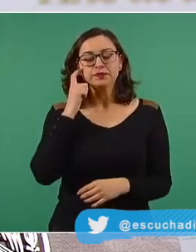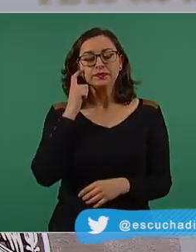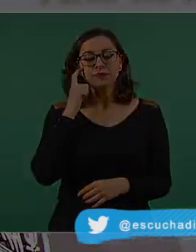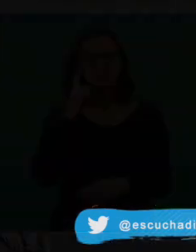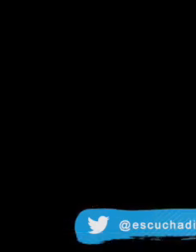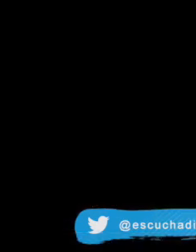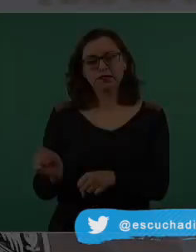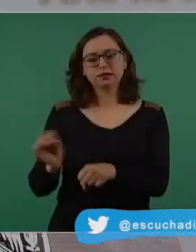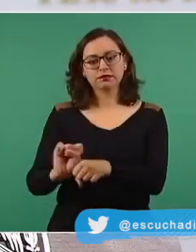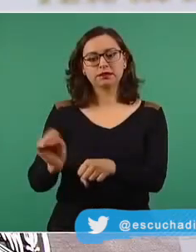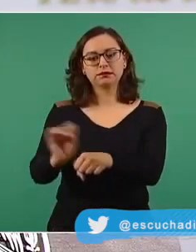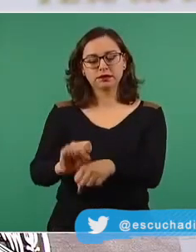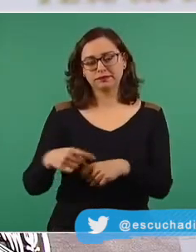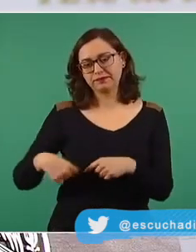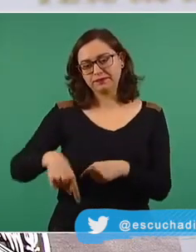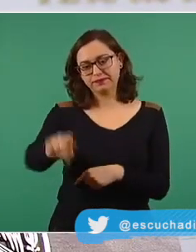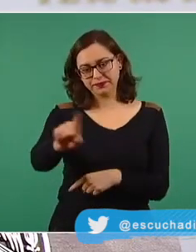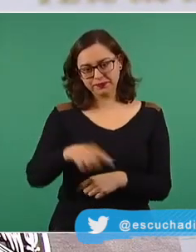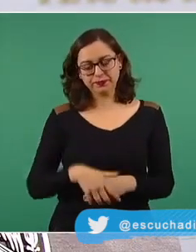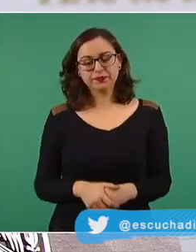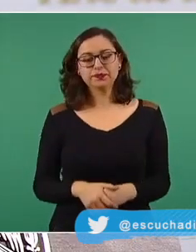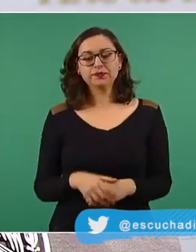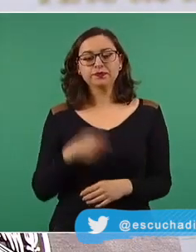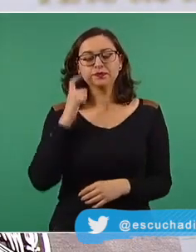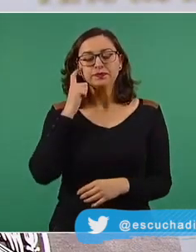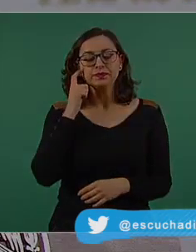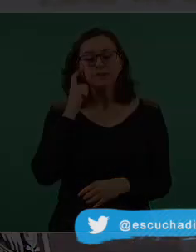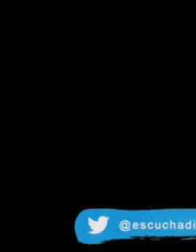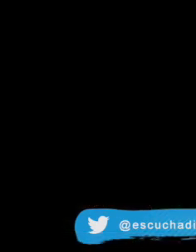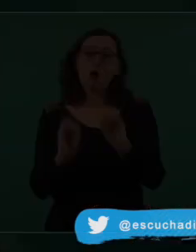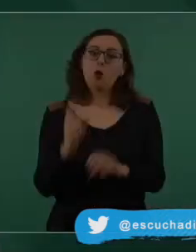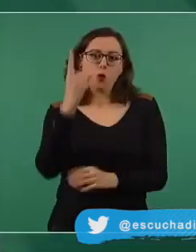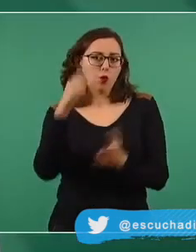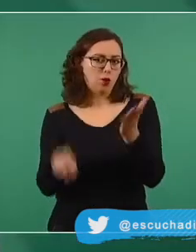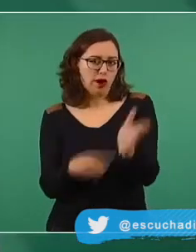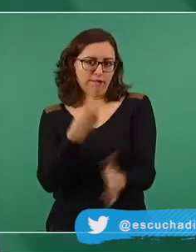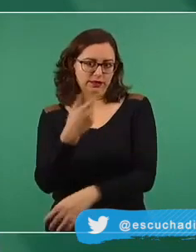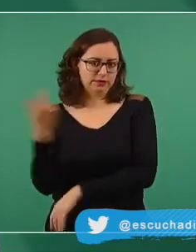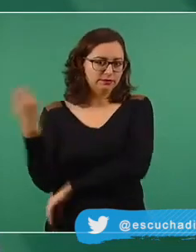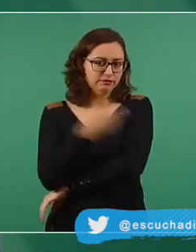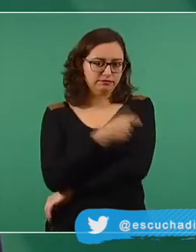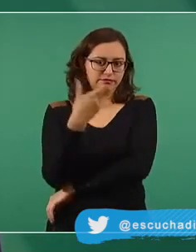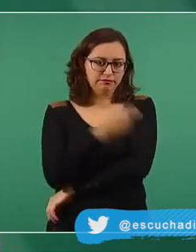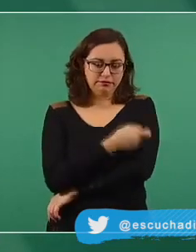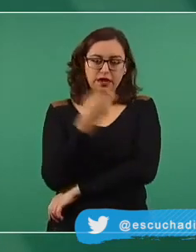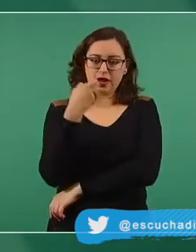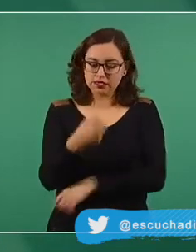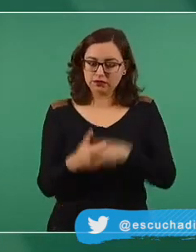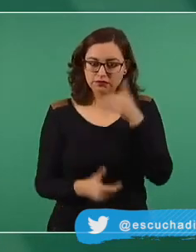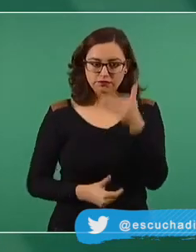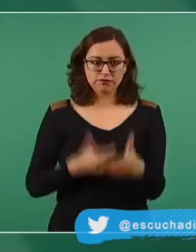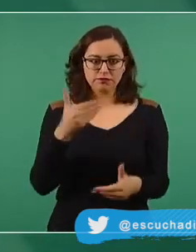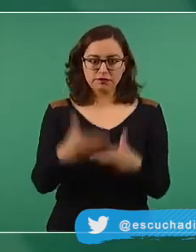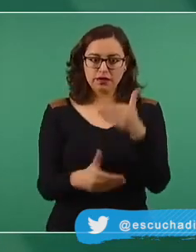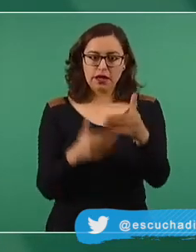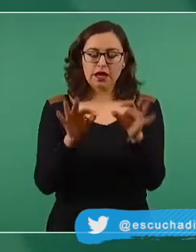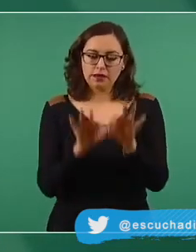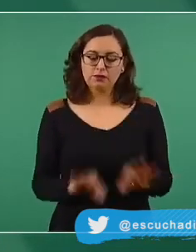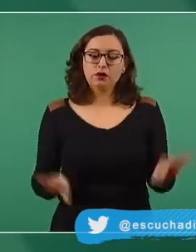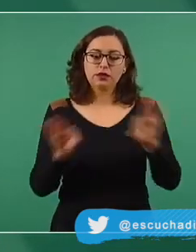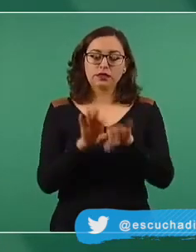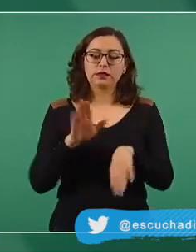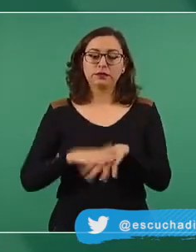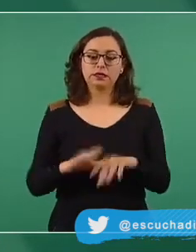El 84% de las personas mayores de 18 años cuentan con esquema completo de vacunación. Para cualquier